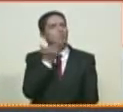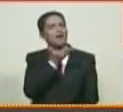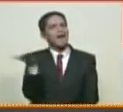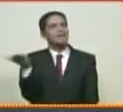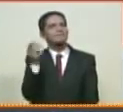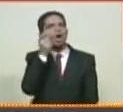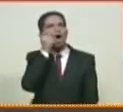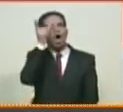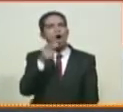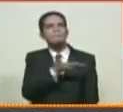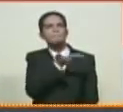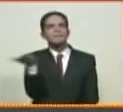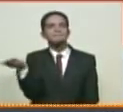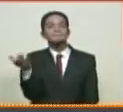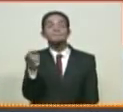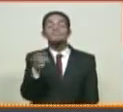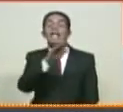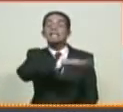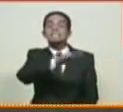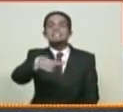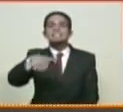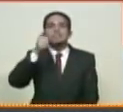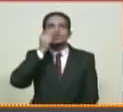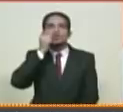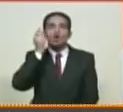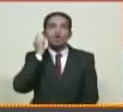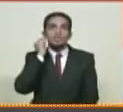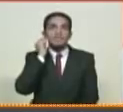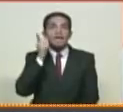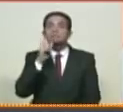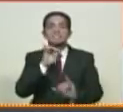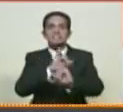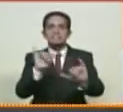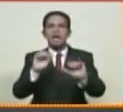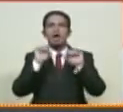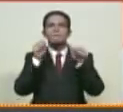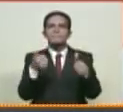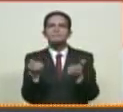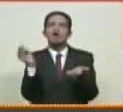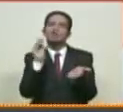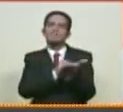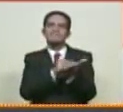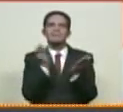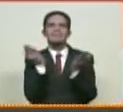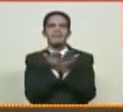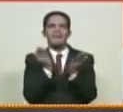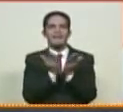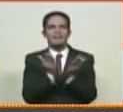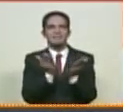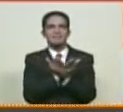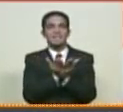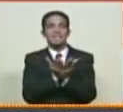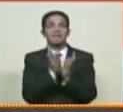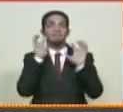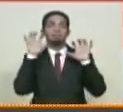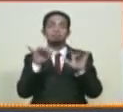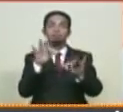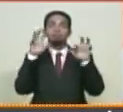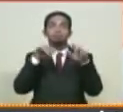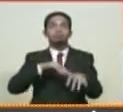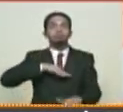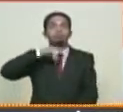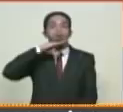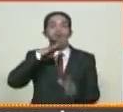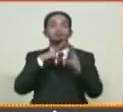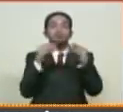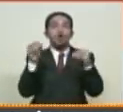hombres, nuestros niños, que ya han regresado felizmente a las clases y han colmado las aulas de todo el